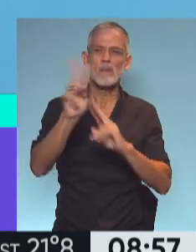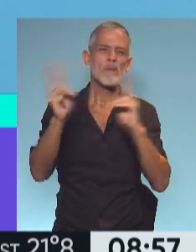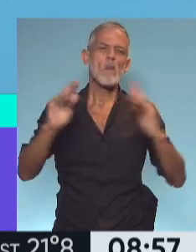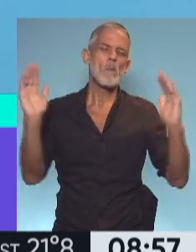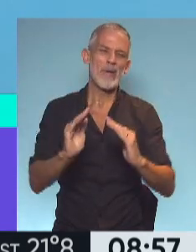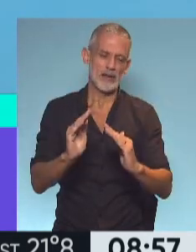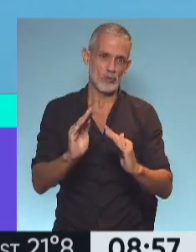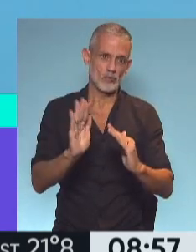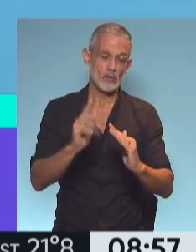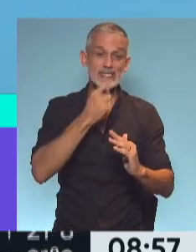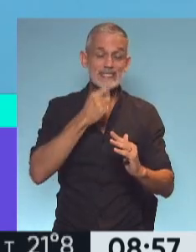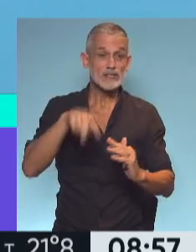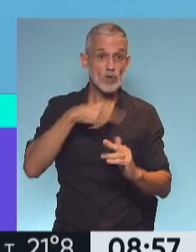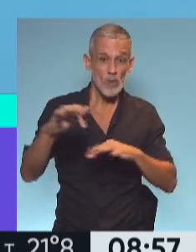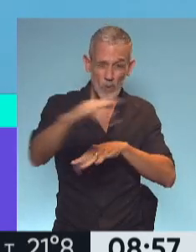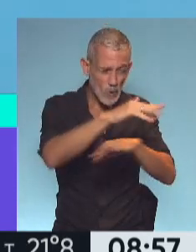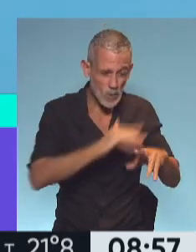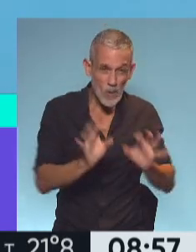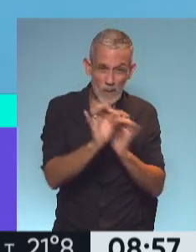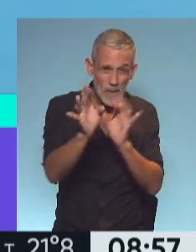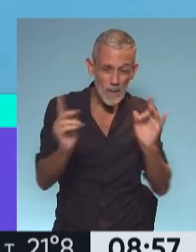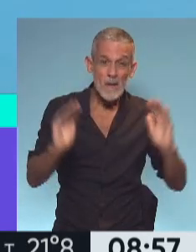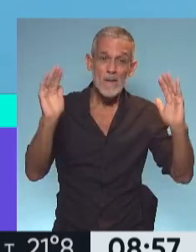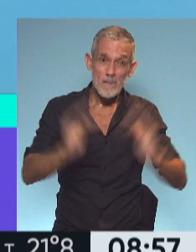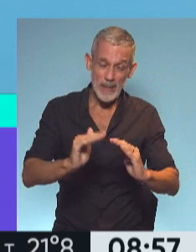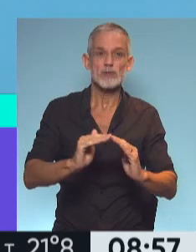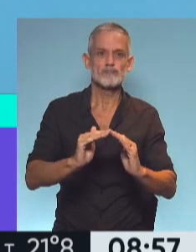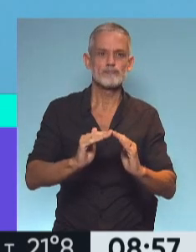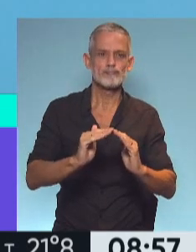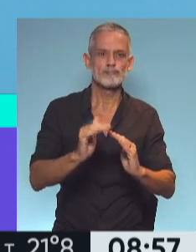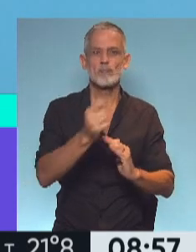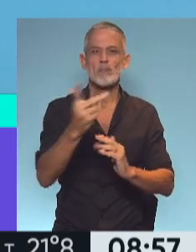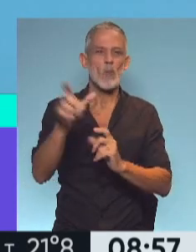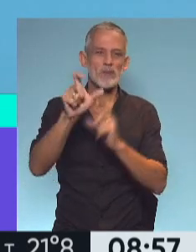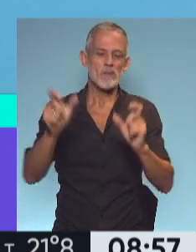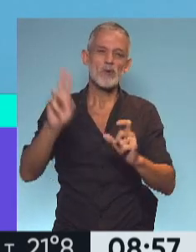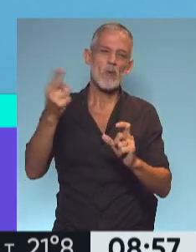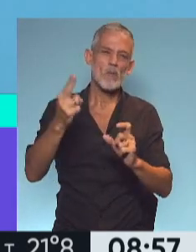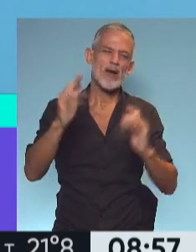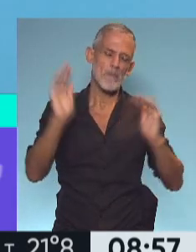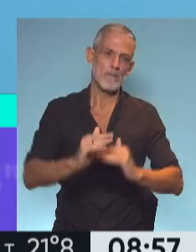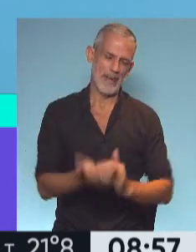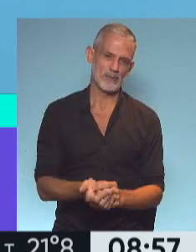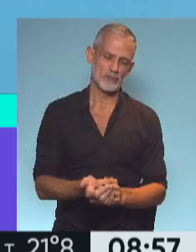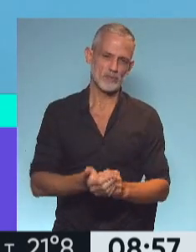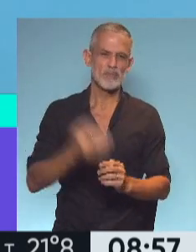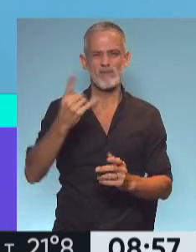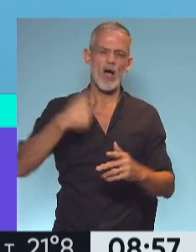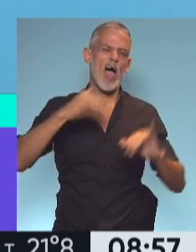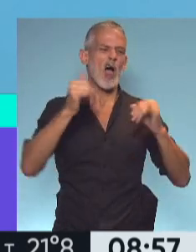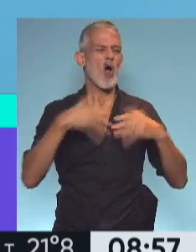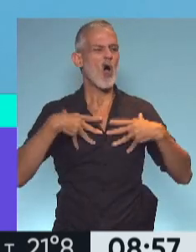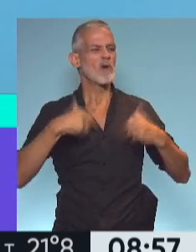fallecidos, y si bajamos la transmisión viral vamos a tener menos casos y también vamos a tener menos fallecidos. Es falso pensar que alguien joven y